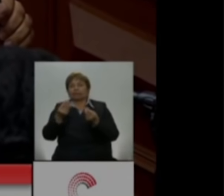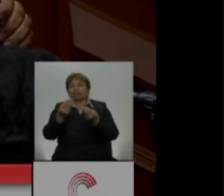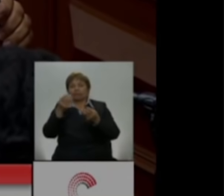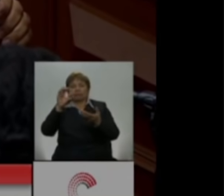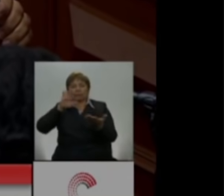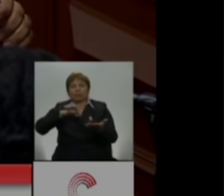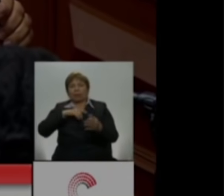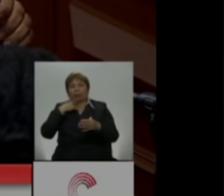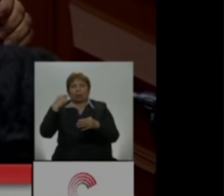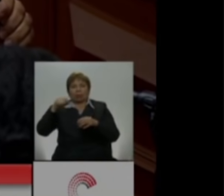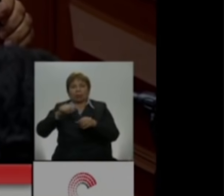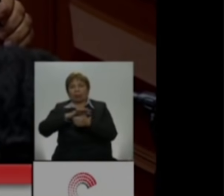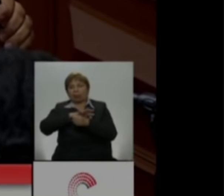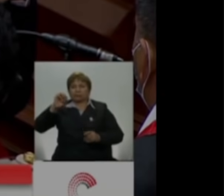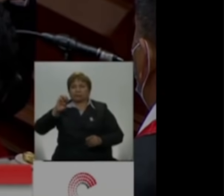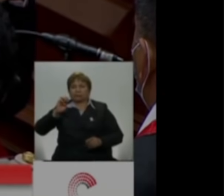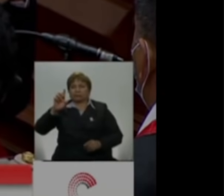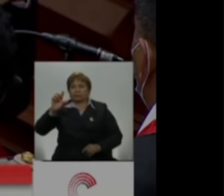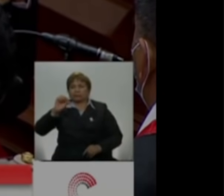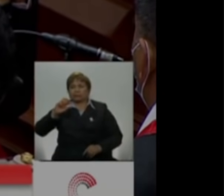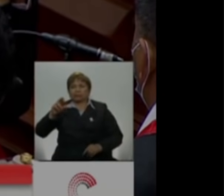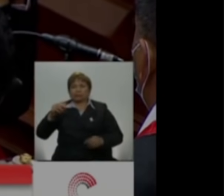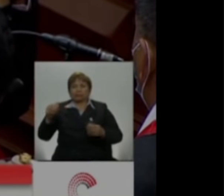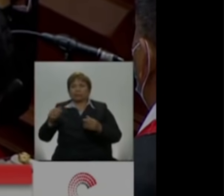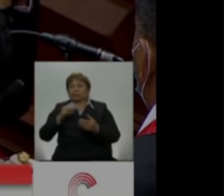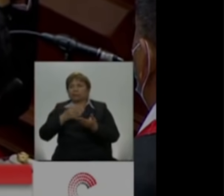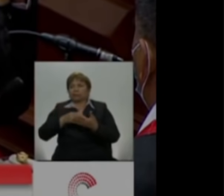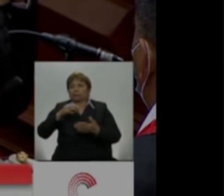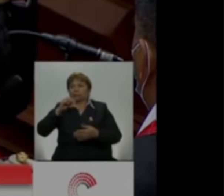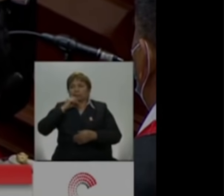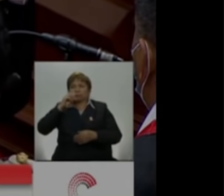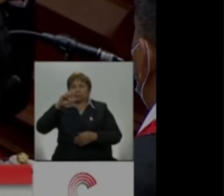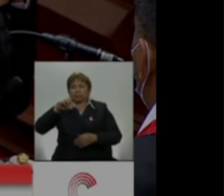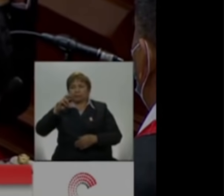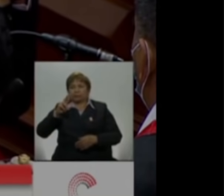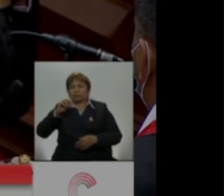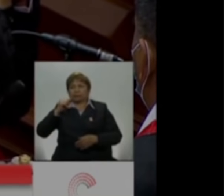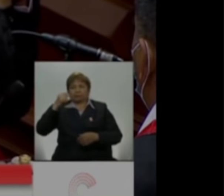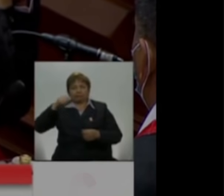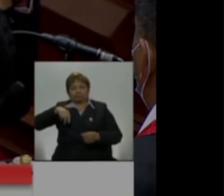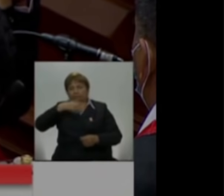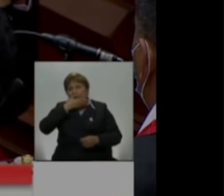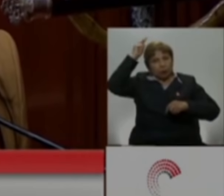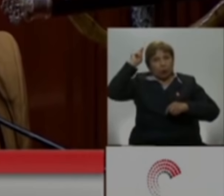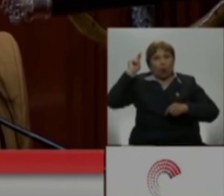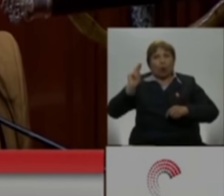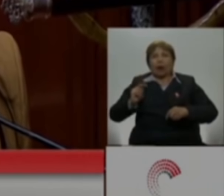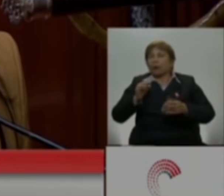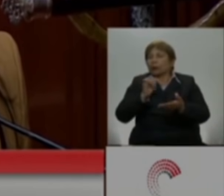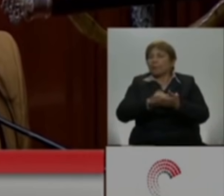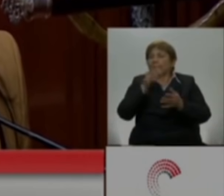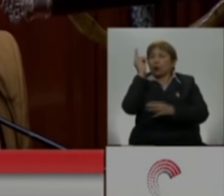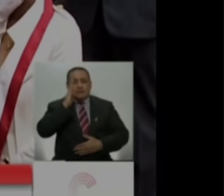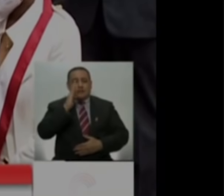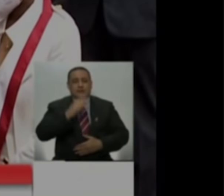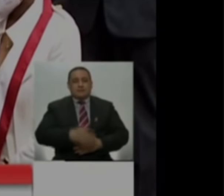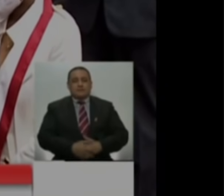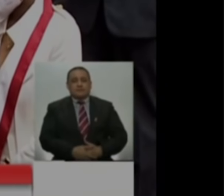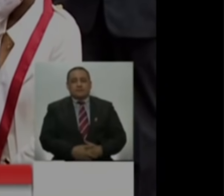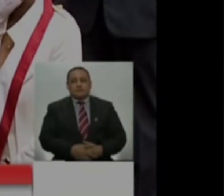caídas en esta pandemia porque hay picky para vivir y por un perú mejor por los maestros